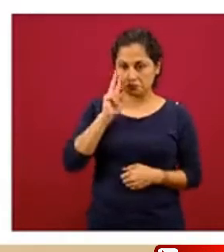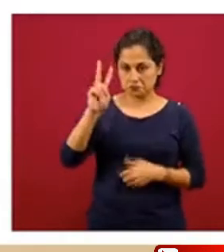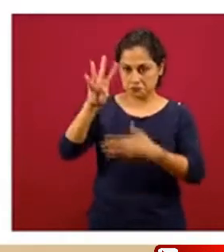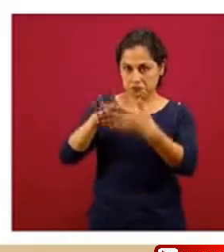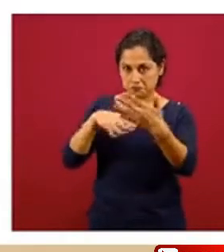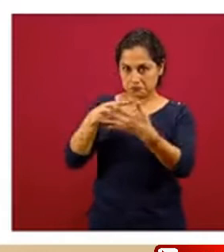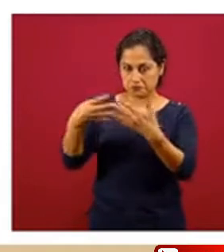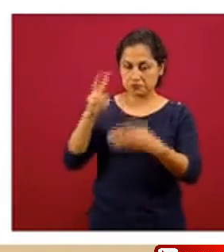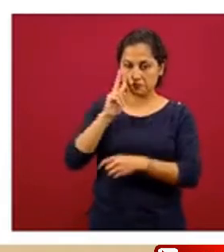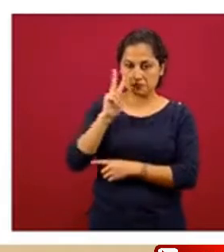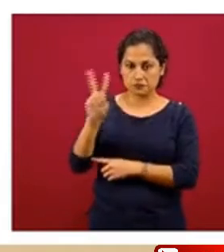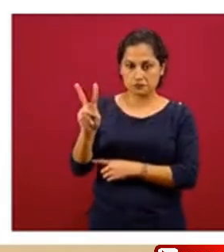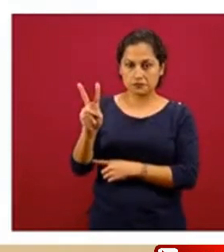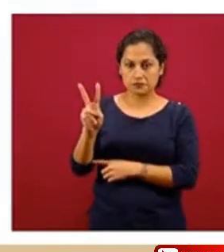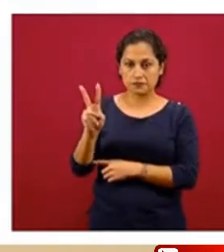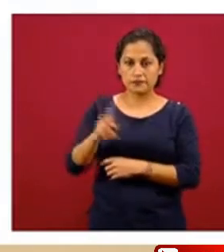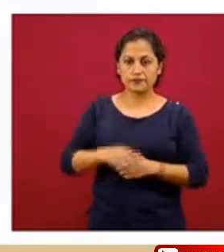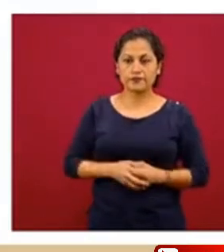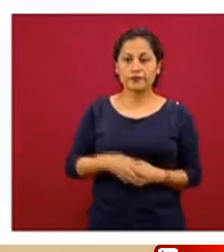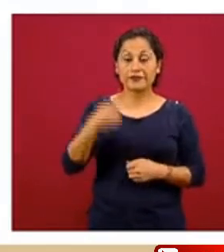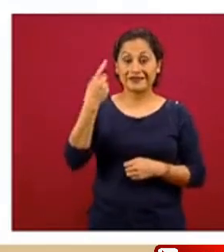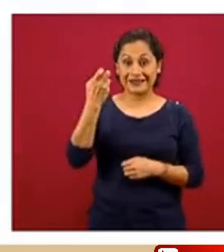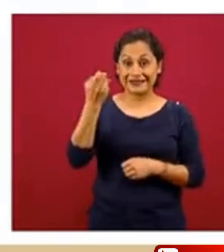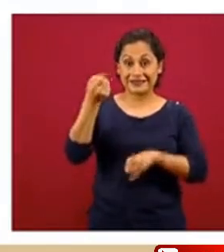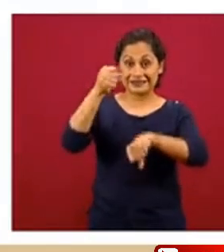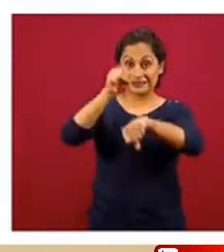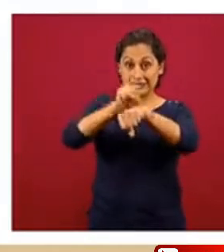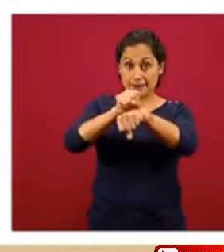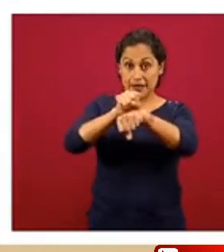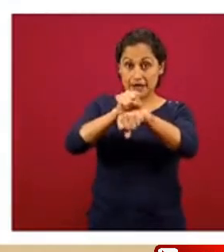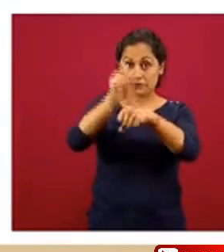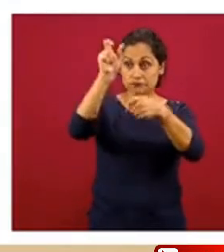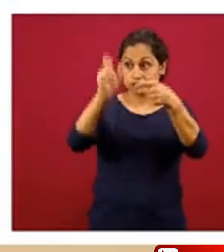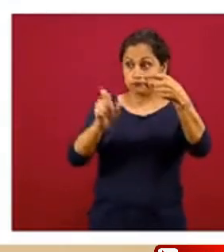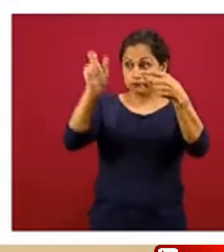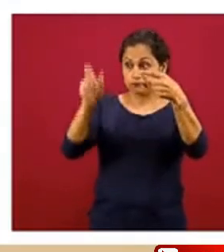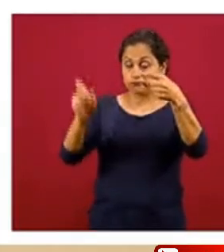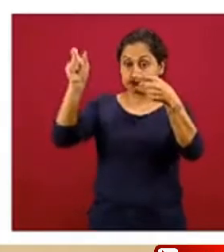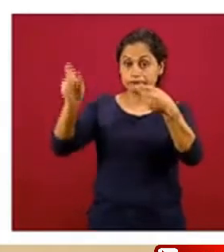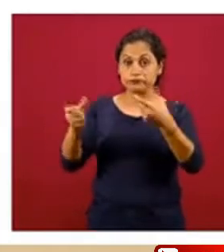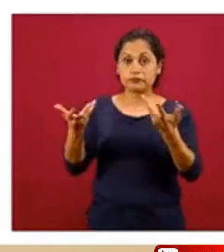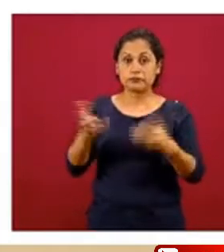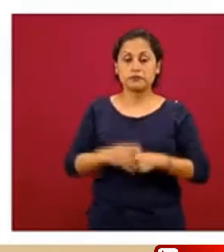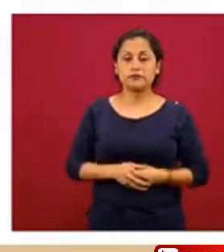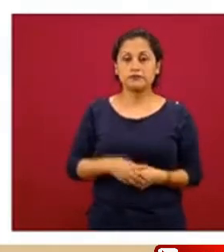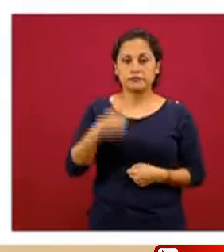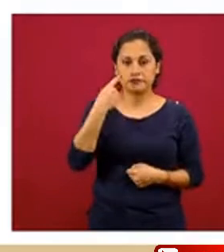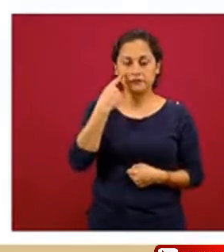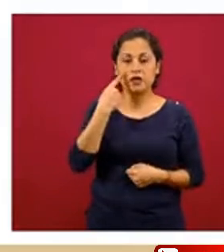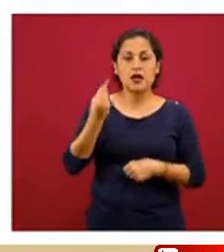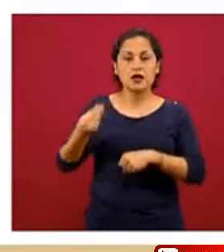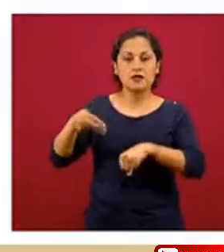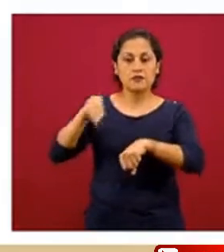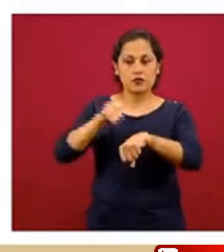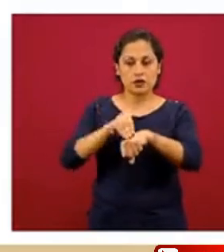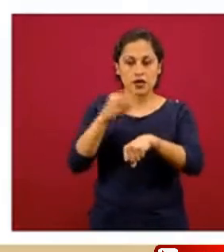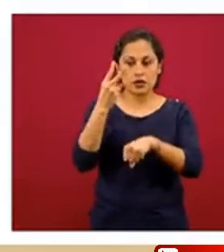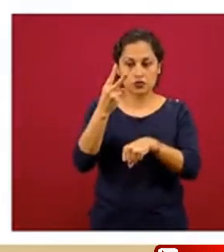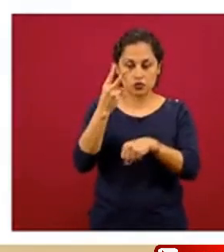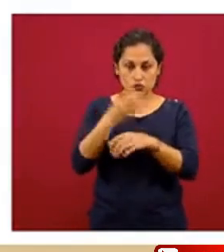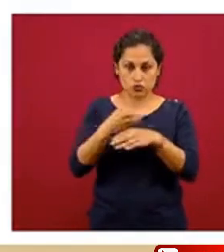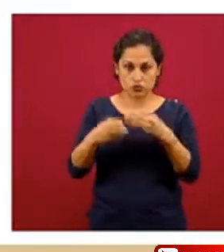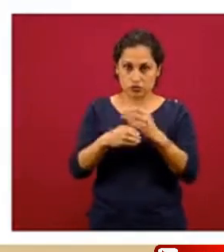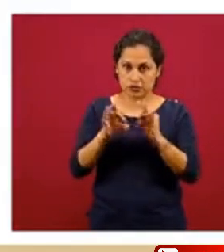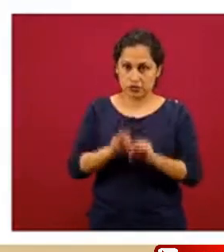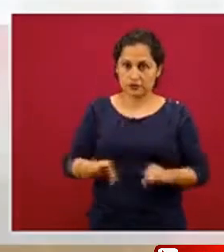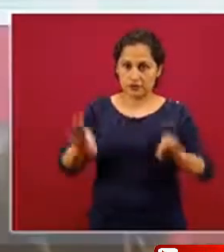es la incidencia por semana. Ahora, aquí estamos integrando dos señales importantísimas. Una es los